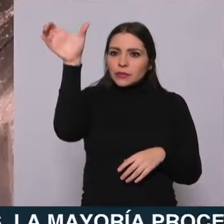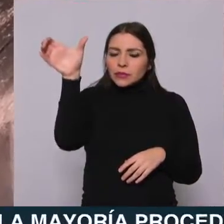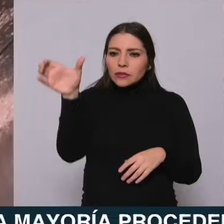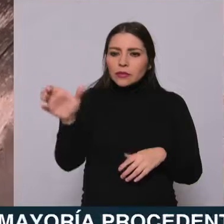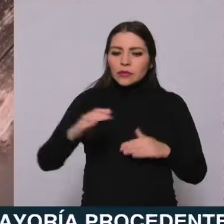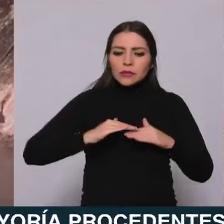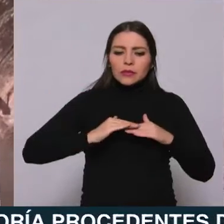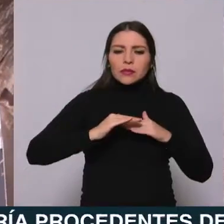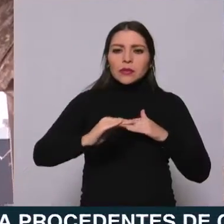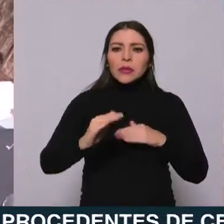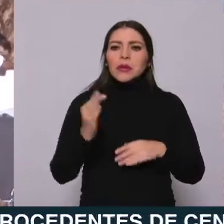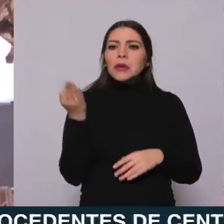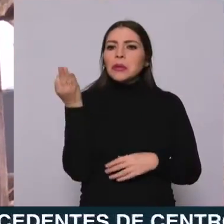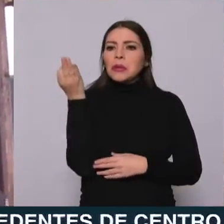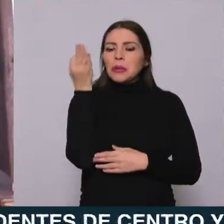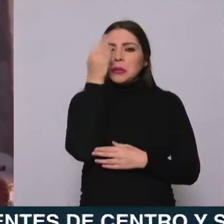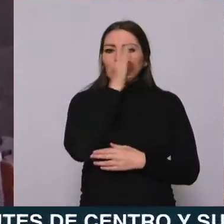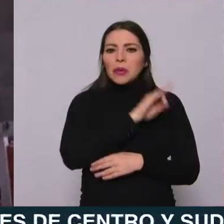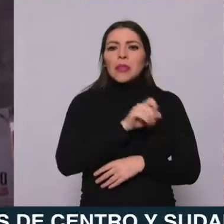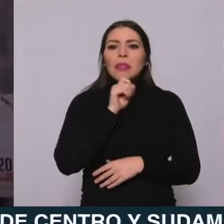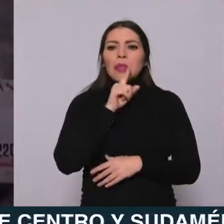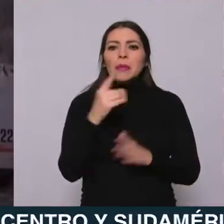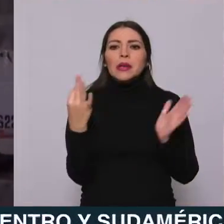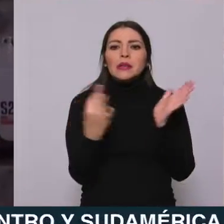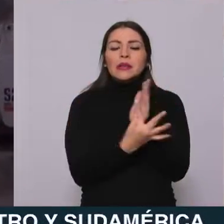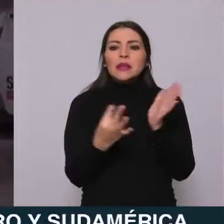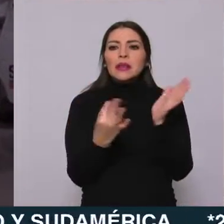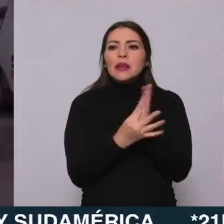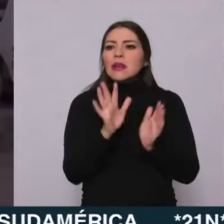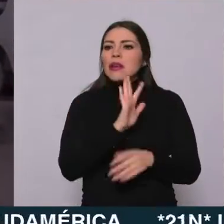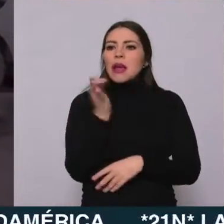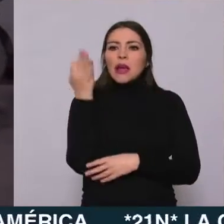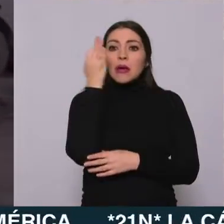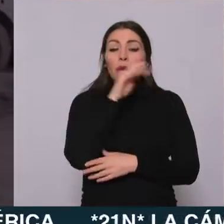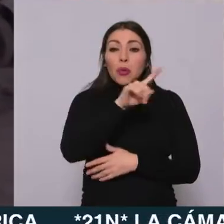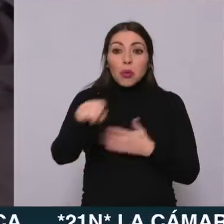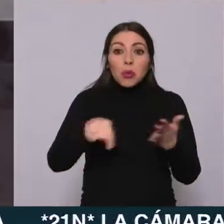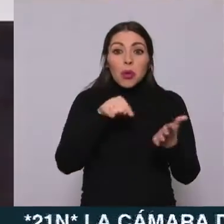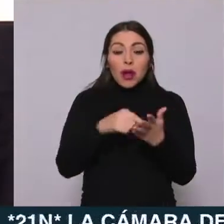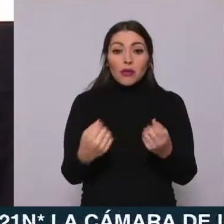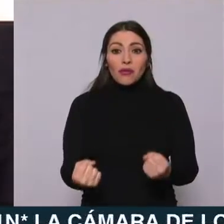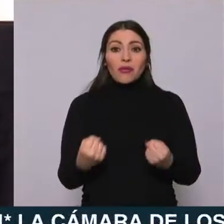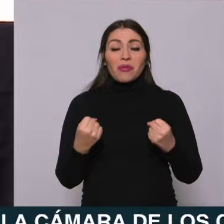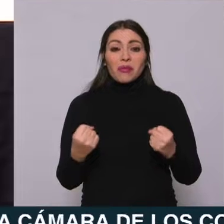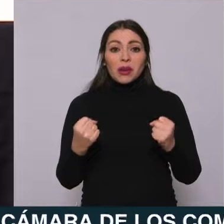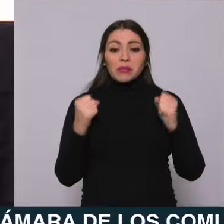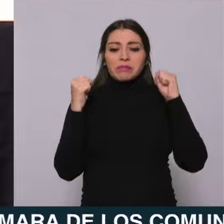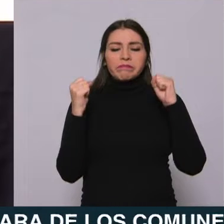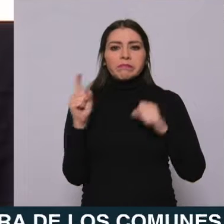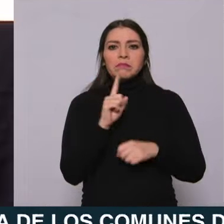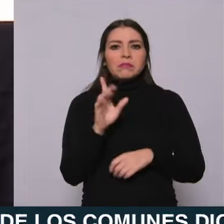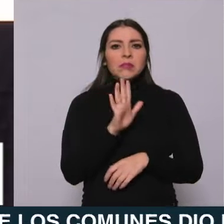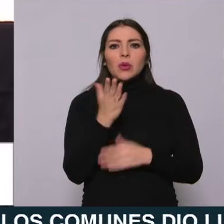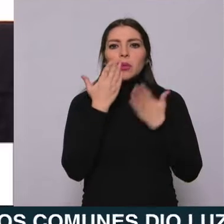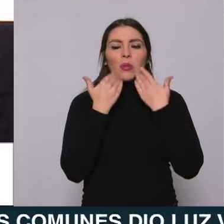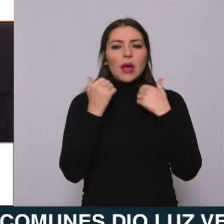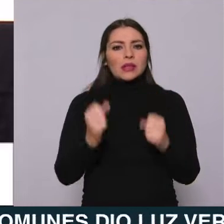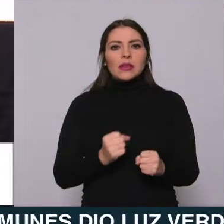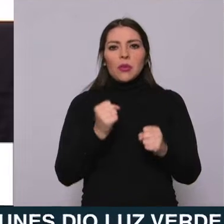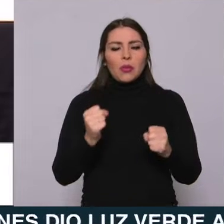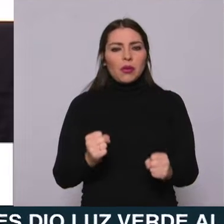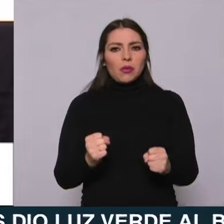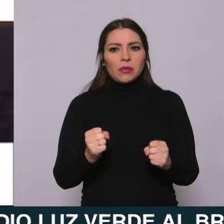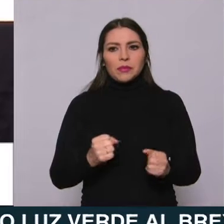parabólicas son frágiles, así como el acero expuesto, lo que hace inseguro el inmueble. Considerando estos resultados,